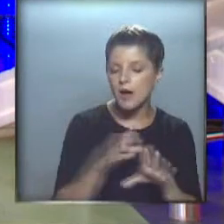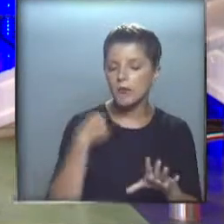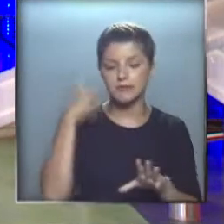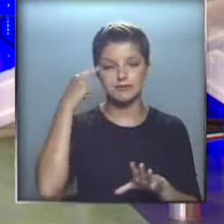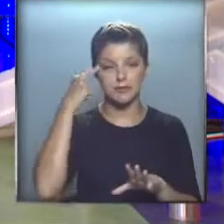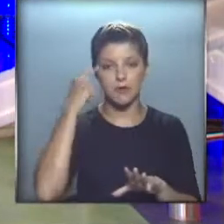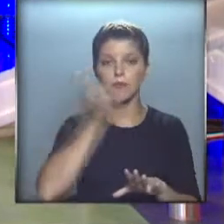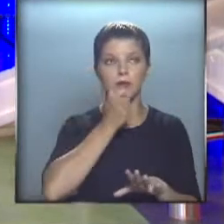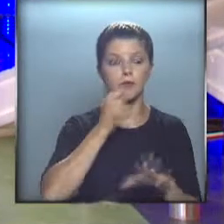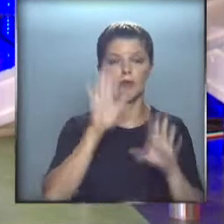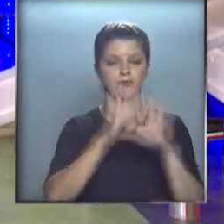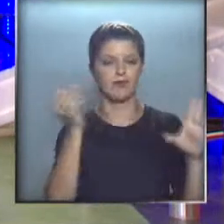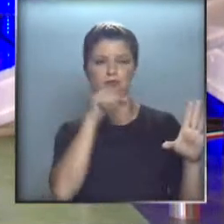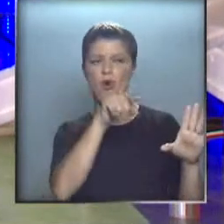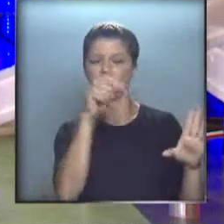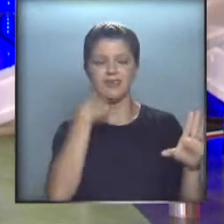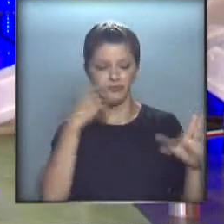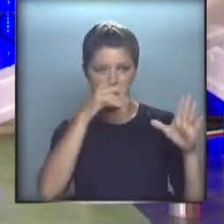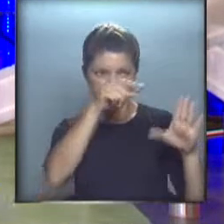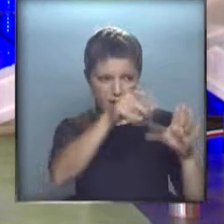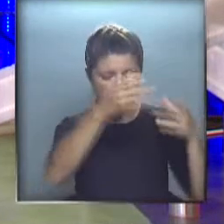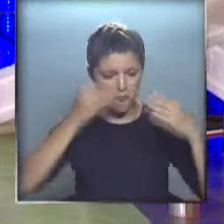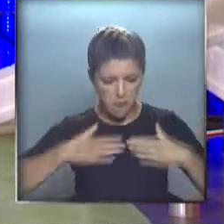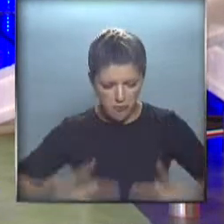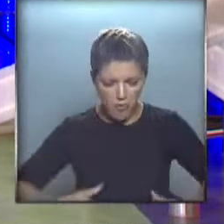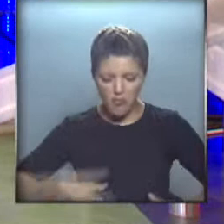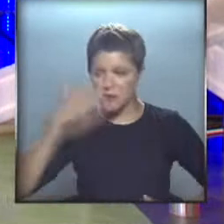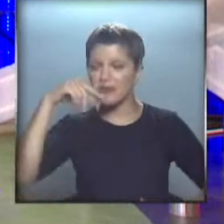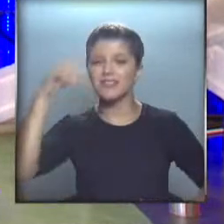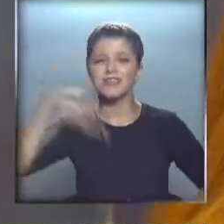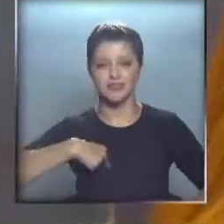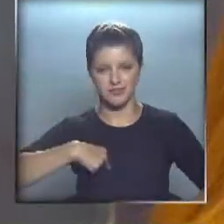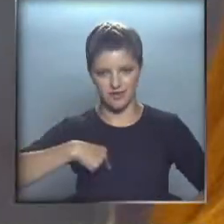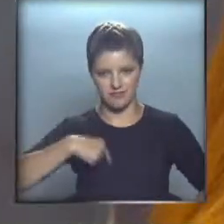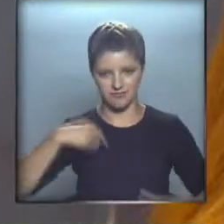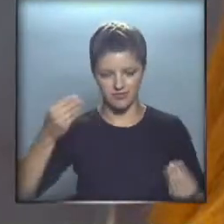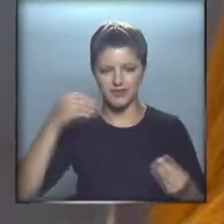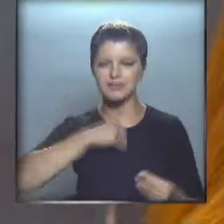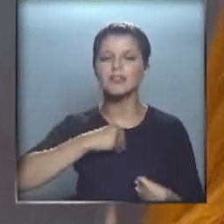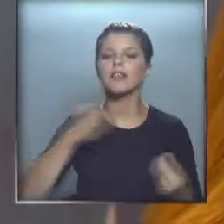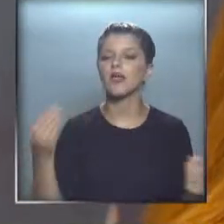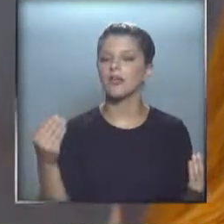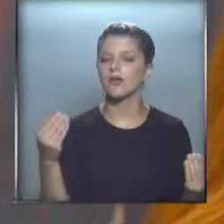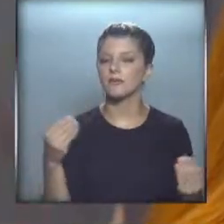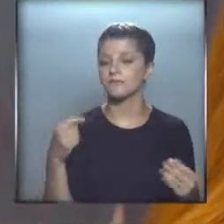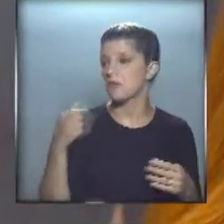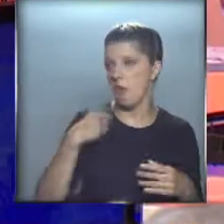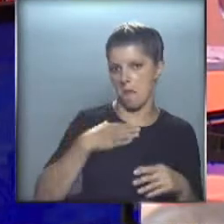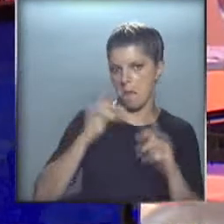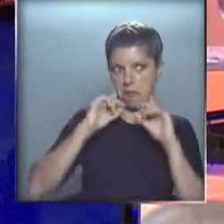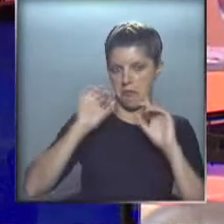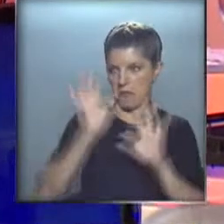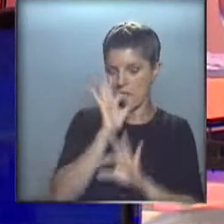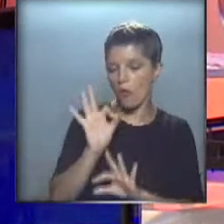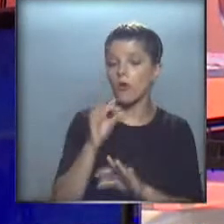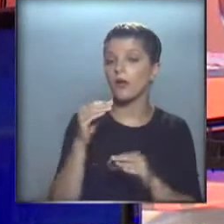mañana a ponerte algo y decís, subo esto no? Porque me van a decir qué es lo que se siente. A mí nunca me pasó, pero